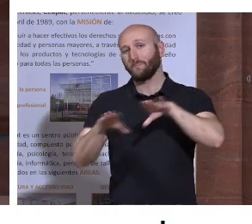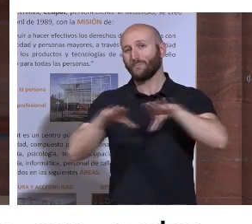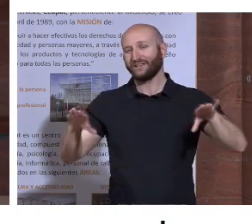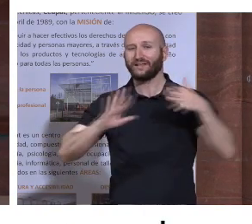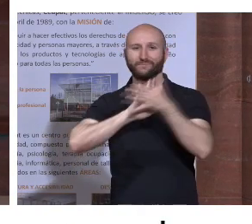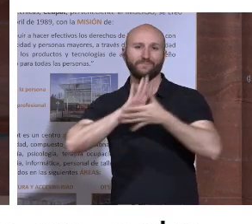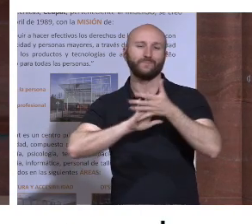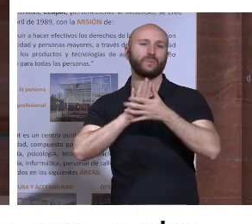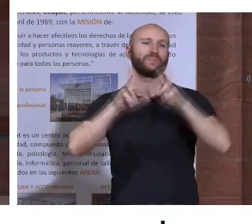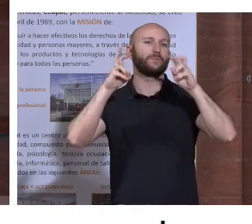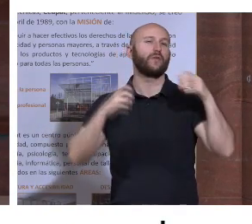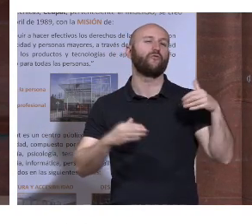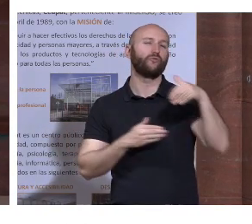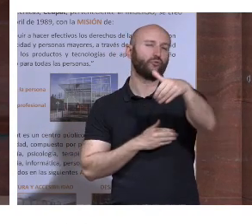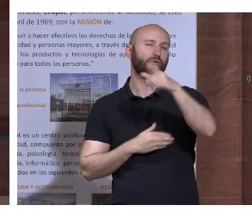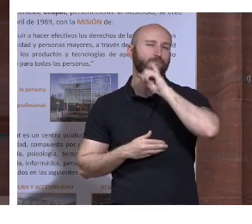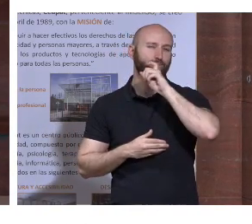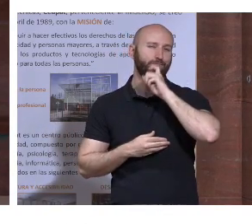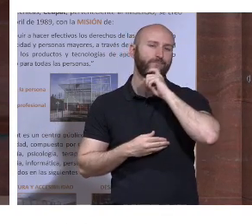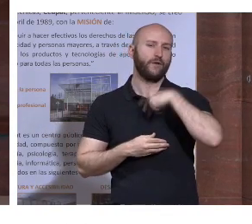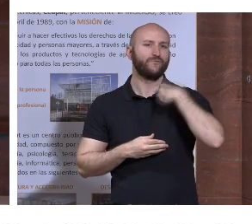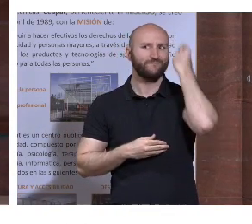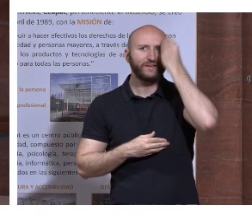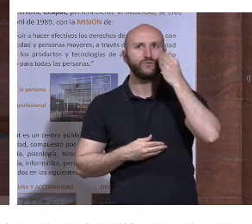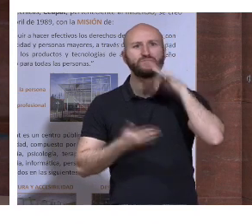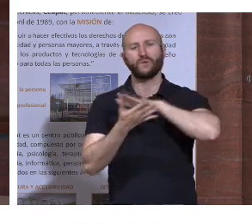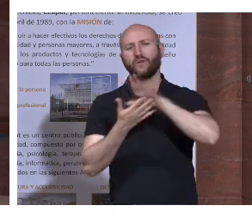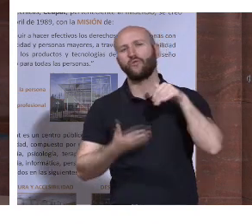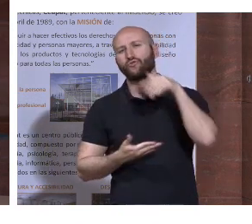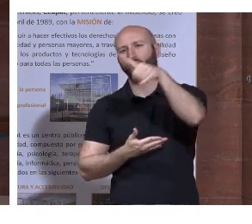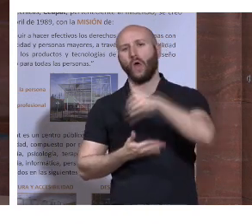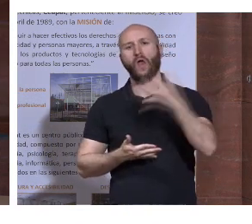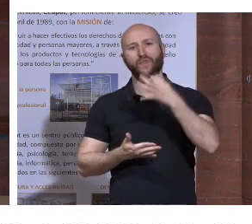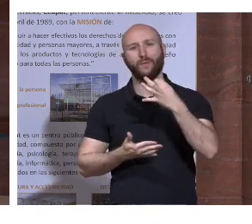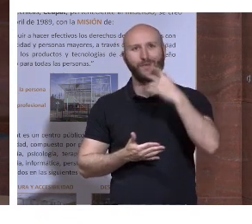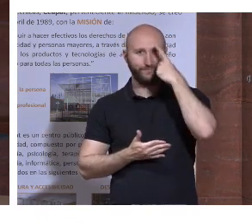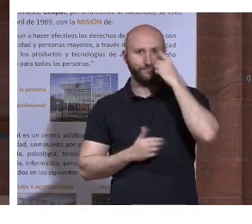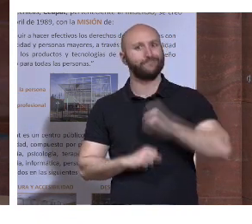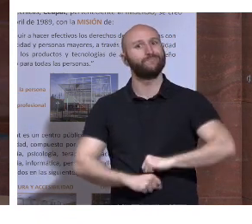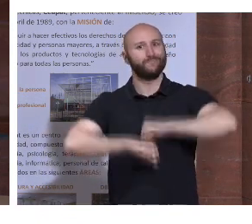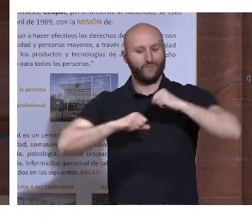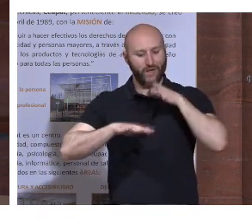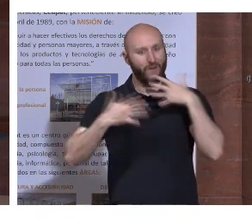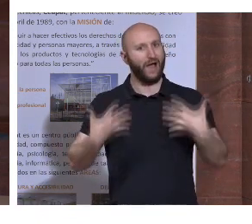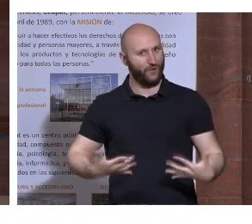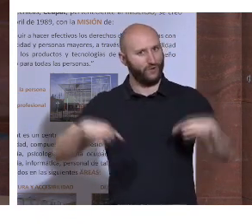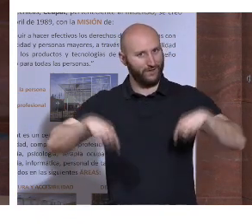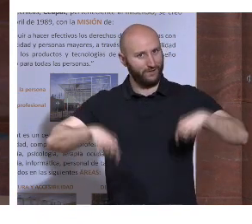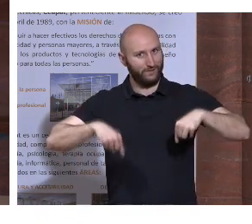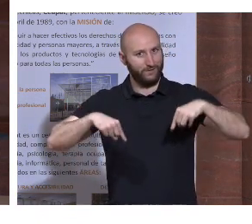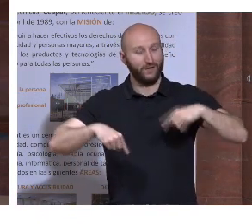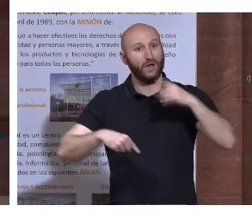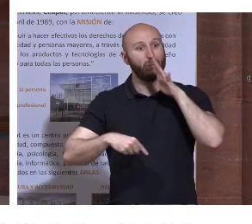vamos a hablar del futuro, yo siempre pienso que para hablar del futuro tenemos que asentarnos un poco en donde estamos, porque hablar